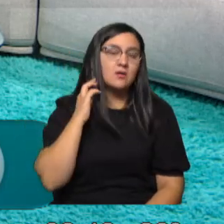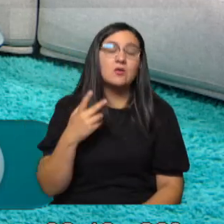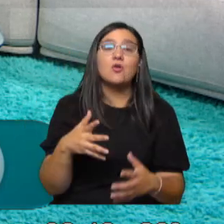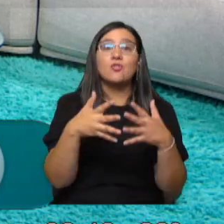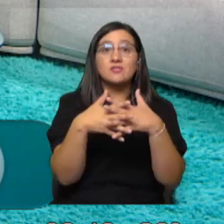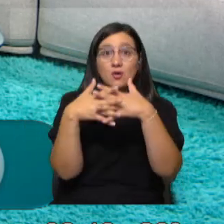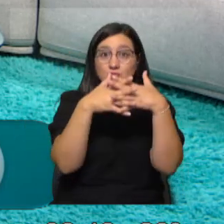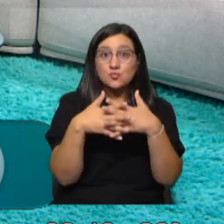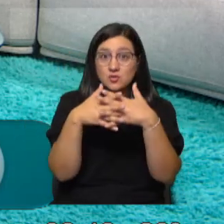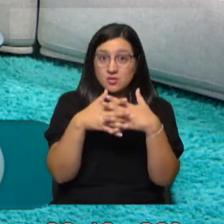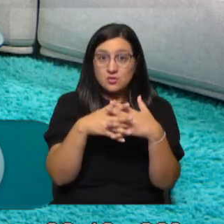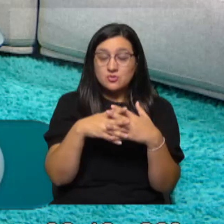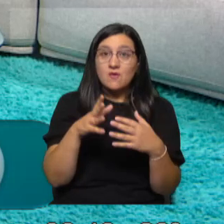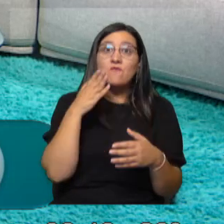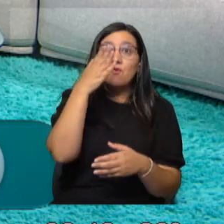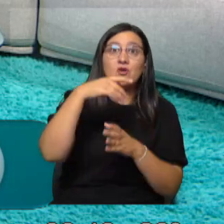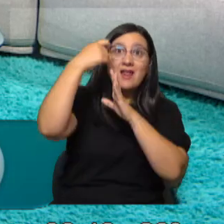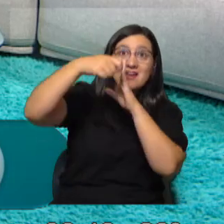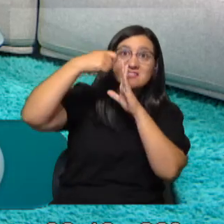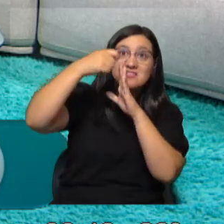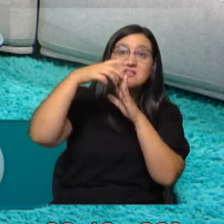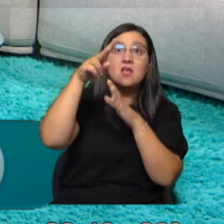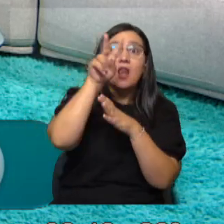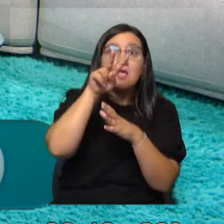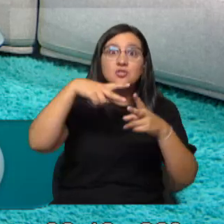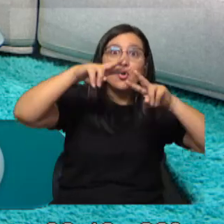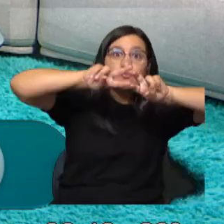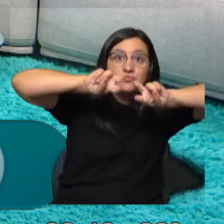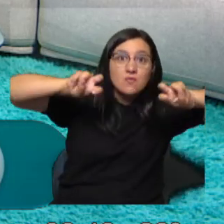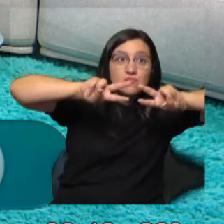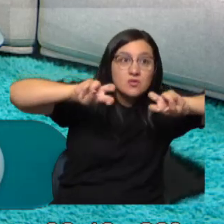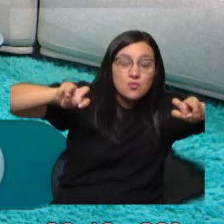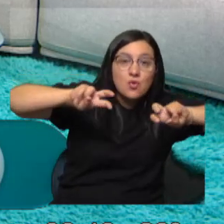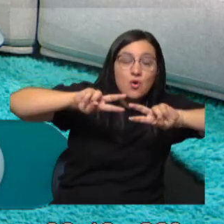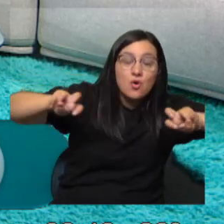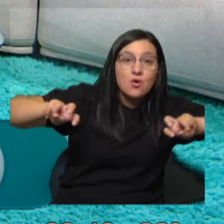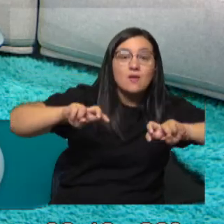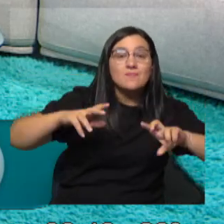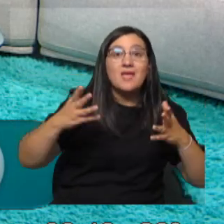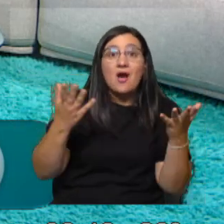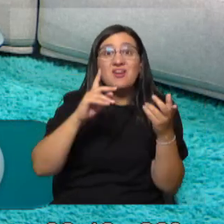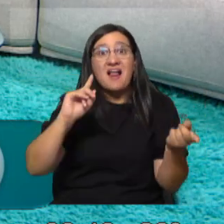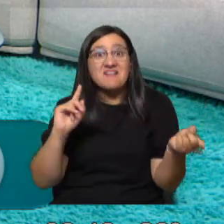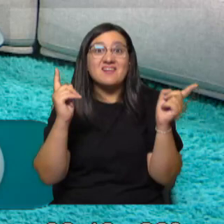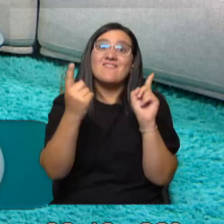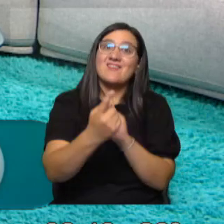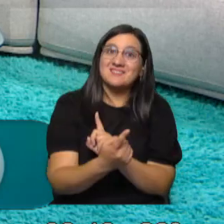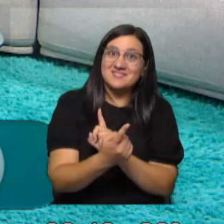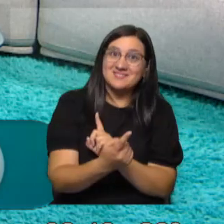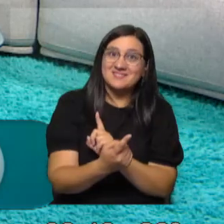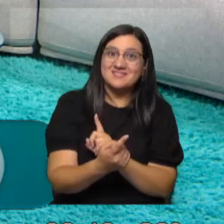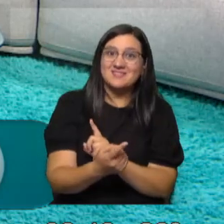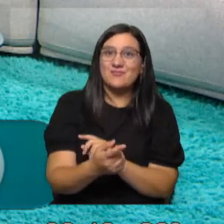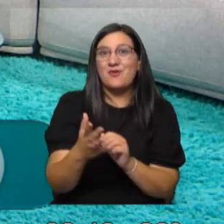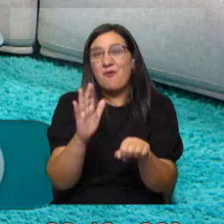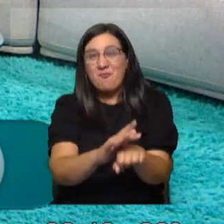en subtítulos. Que siempre nos toca a nosotros, que es leer los subtítulos, finalmente lo tuvieron que hacer ellos. Totalmente. Una